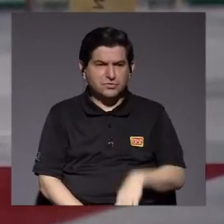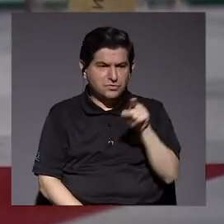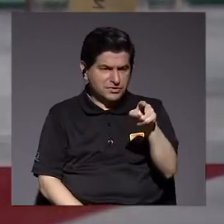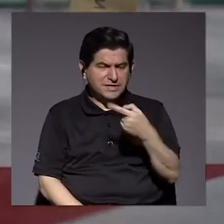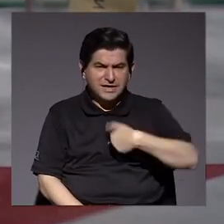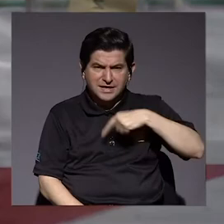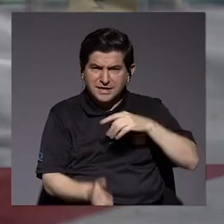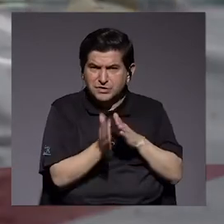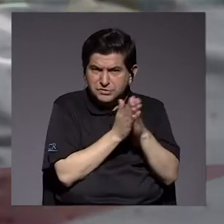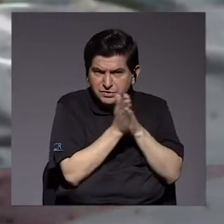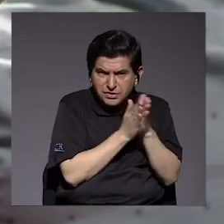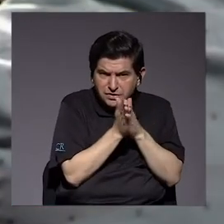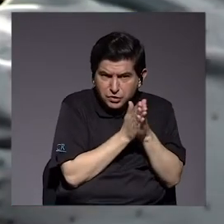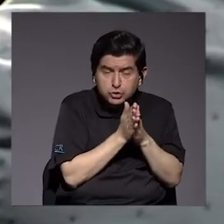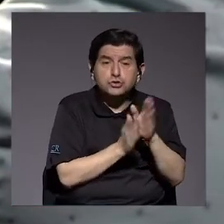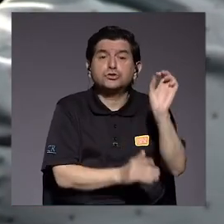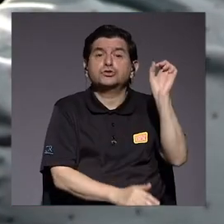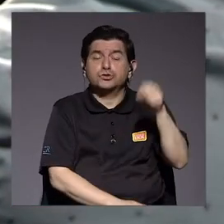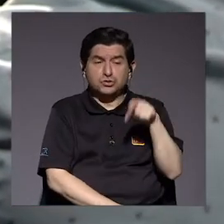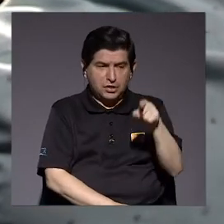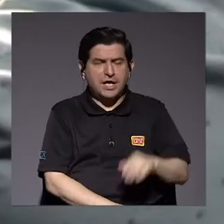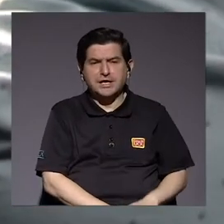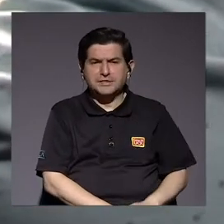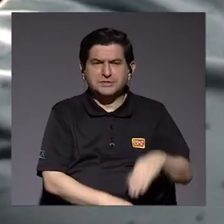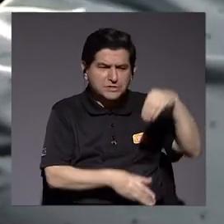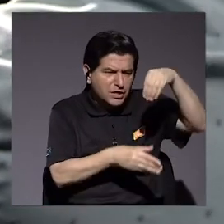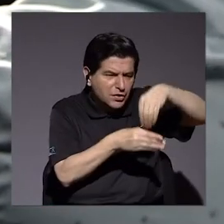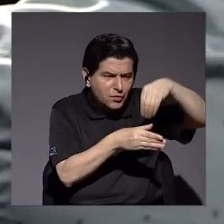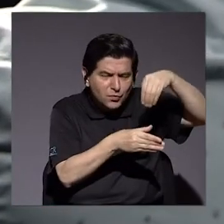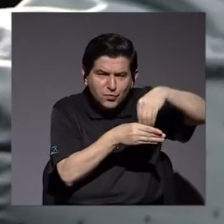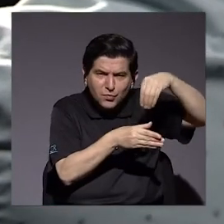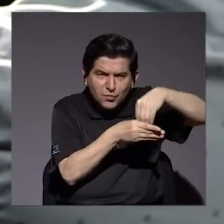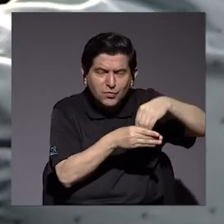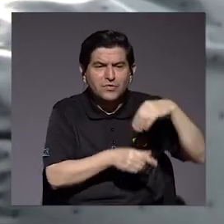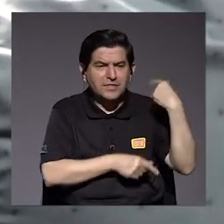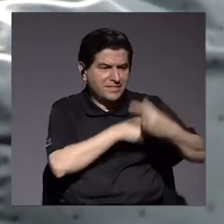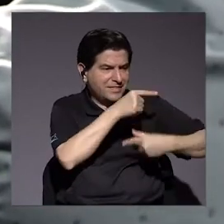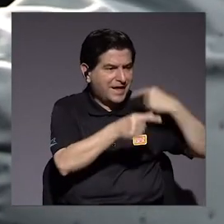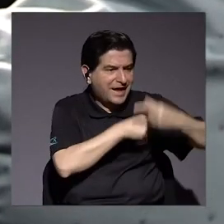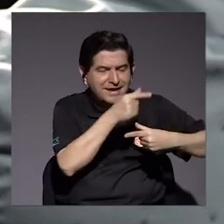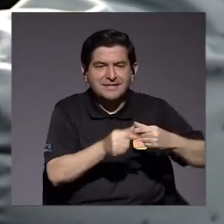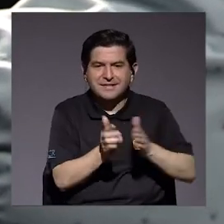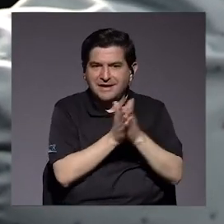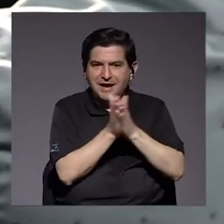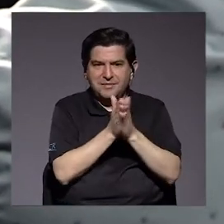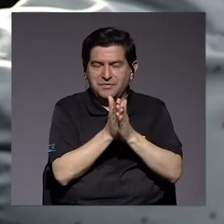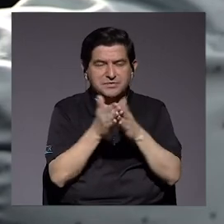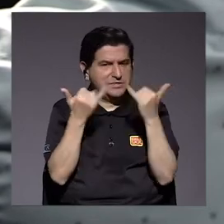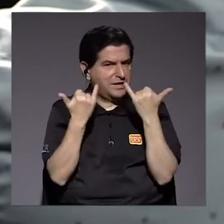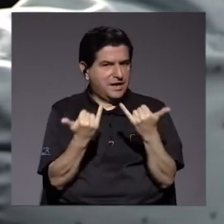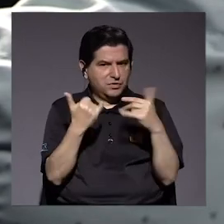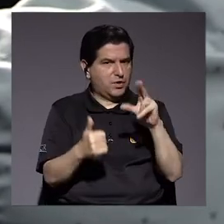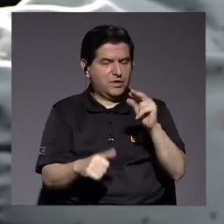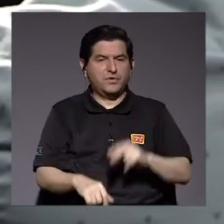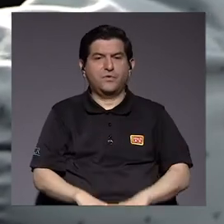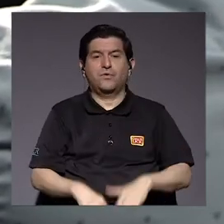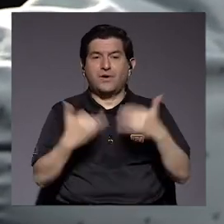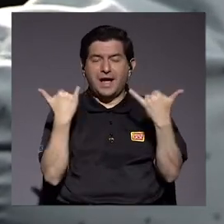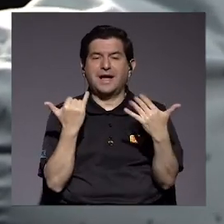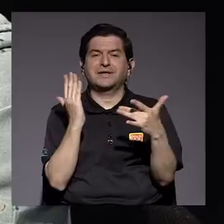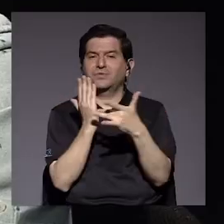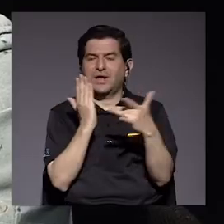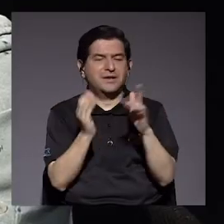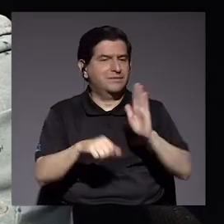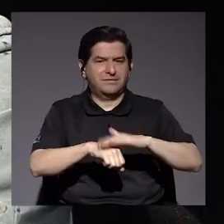¿De acá nos agarramos? Sí, este es un banco de genes inexplorado al que podemos echarle mano. Para los momentos de actualmente crisis. Las técnicas no lo